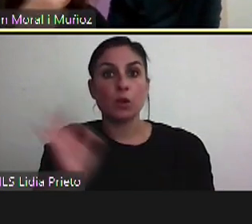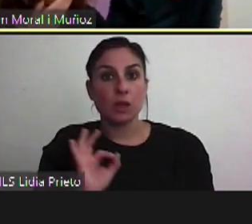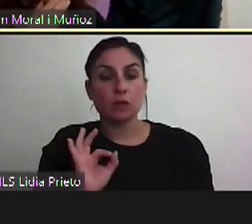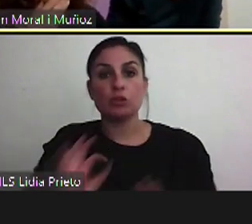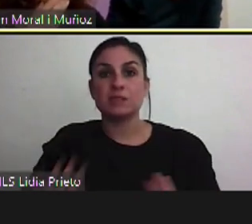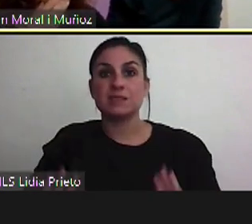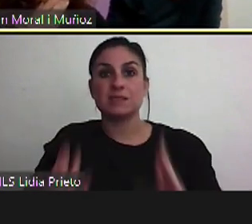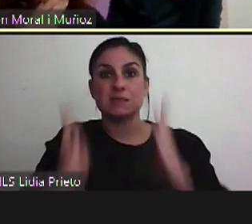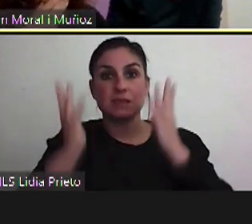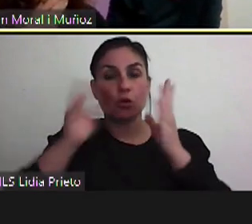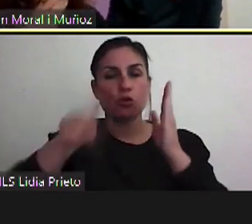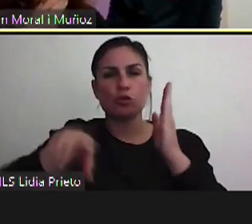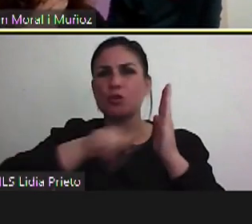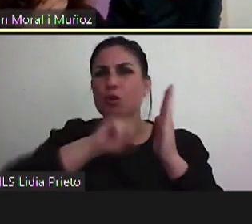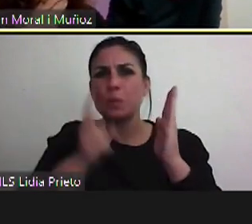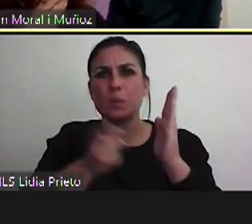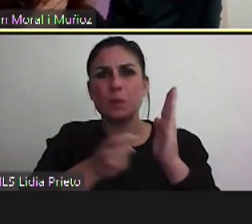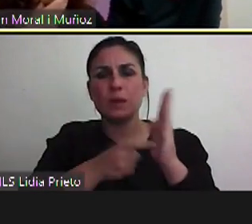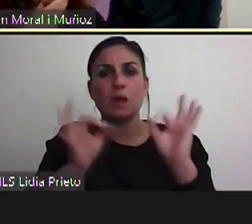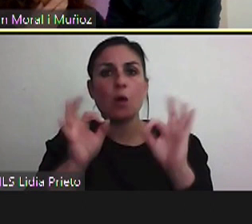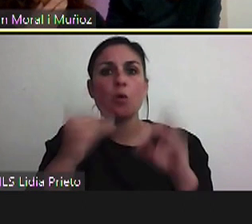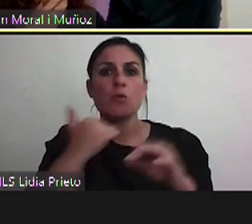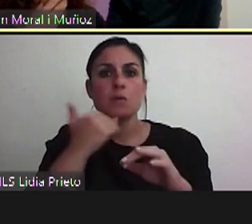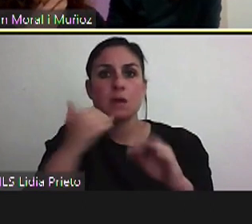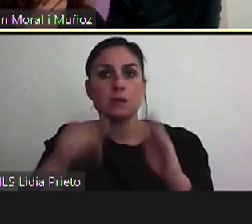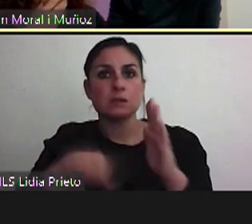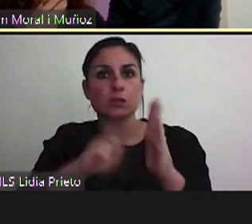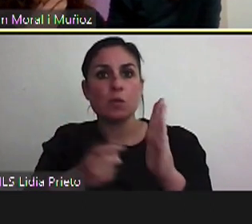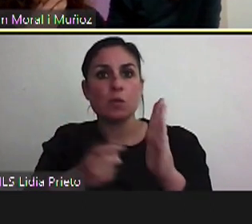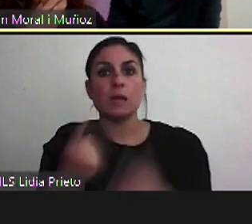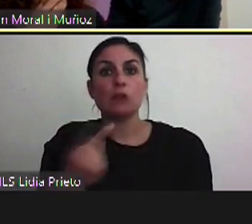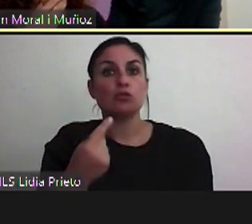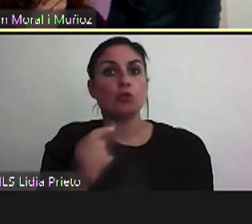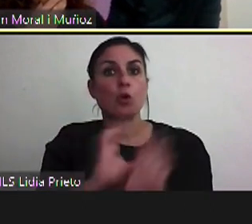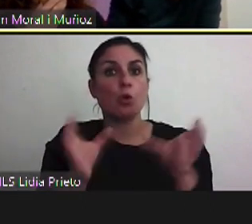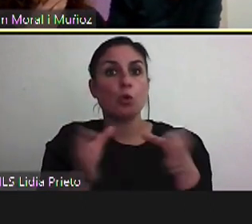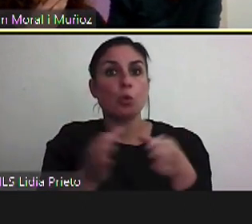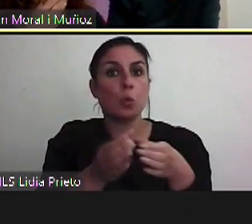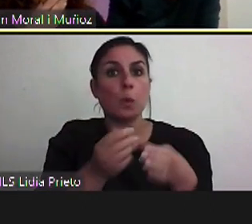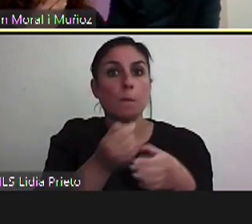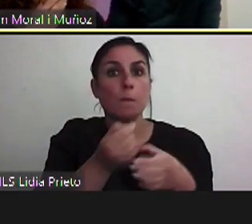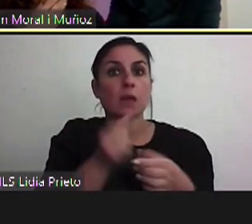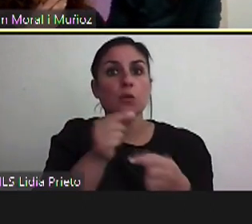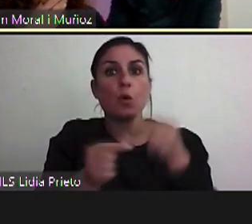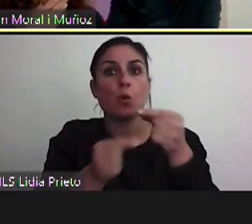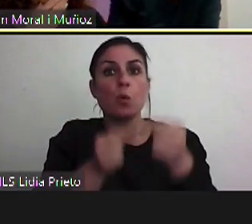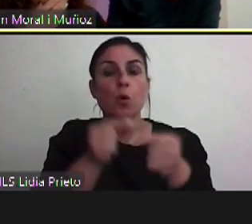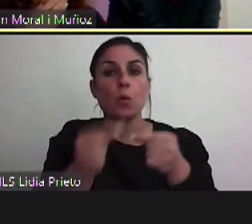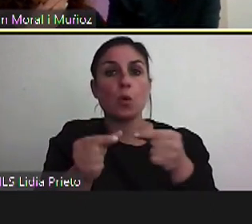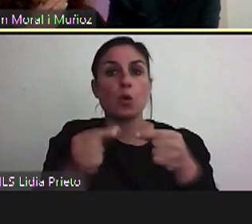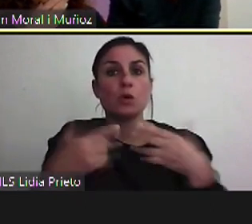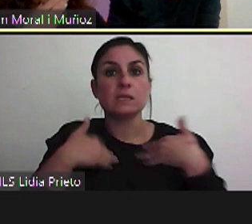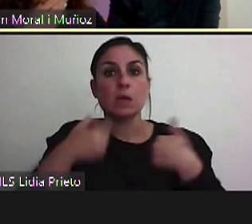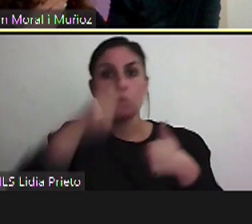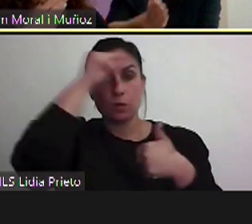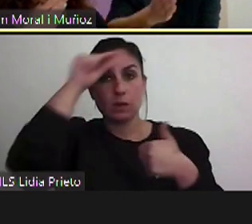completa, y solo el 15 o el 20% a lo largo de los años alcanzan cierto deterioro o un deterioro progresivo. No es cierto